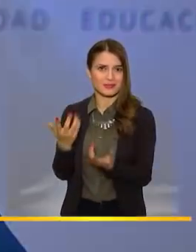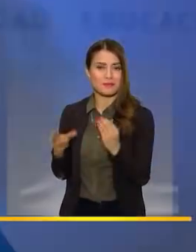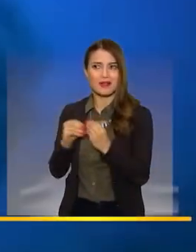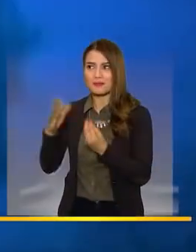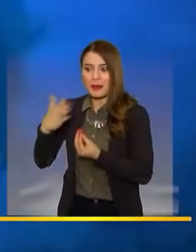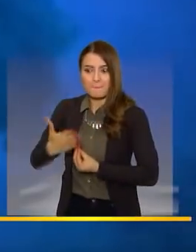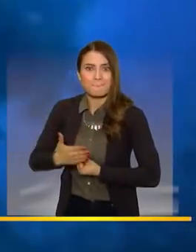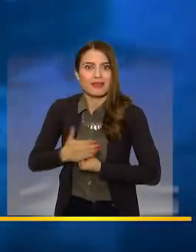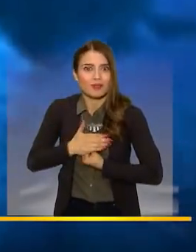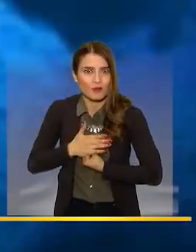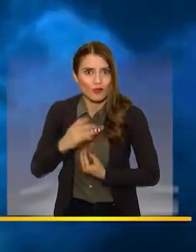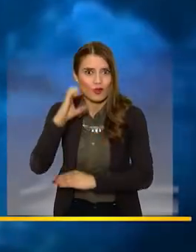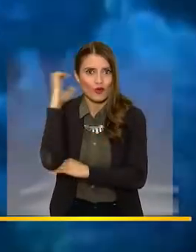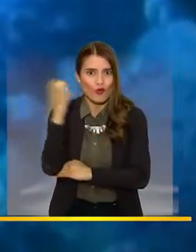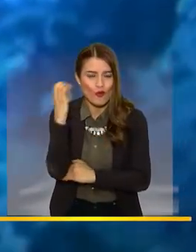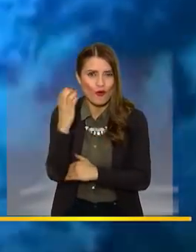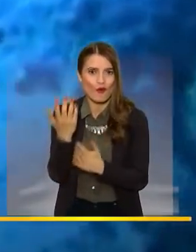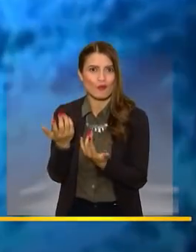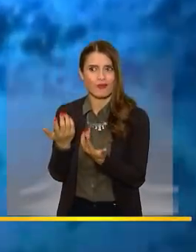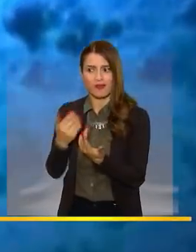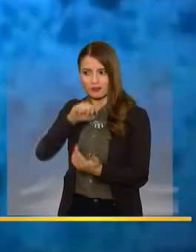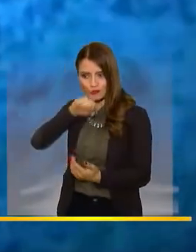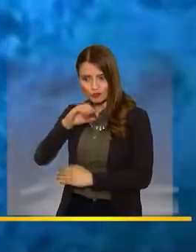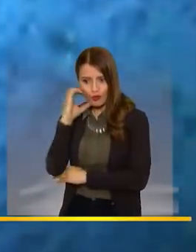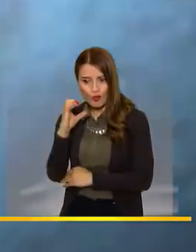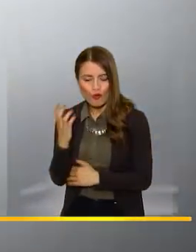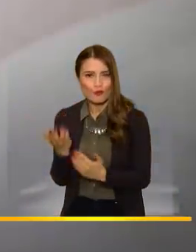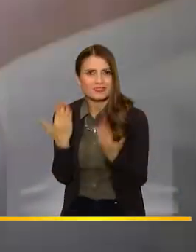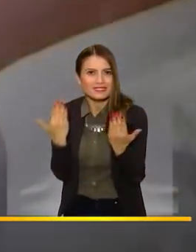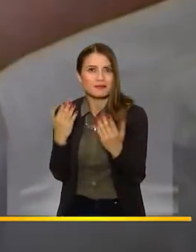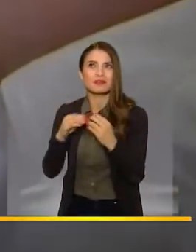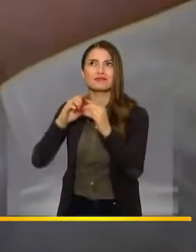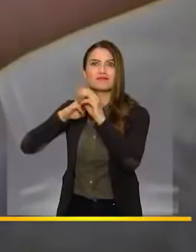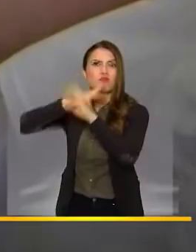lo que representa para Colombia y para el mundo. Durante